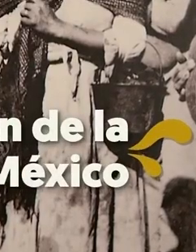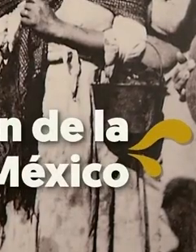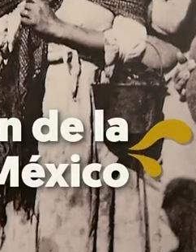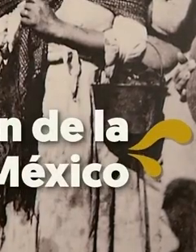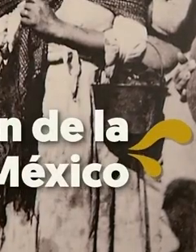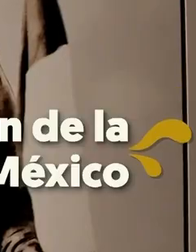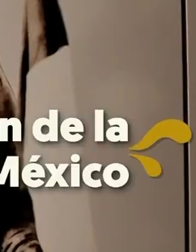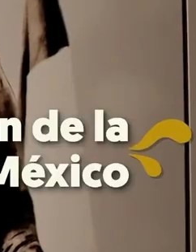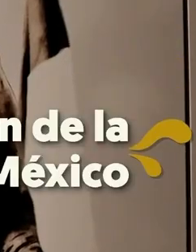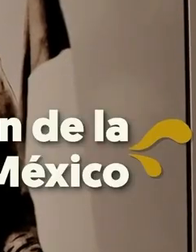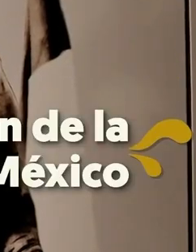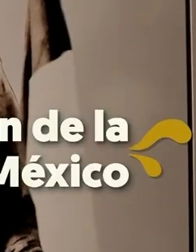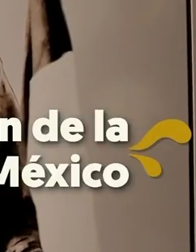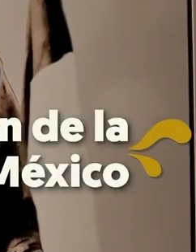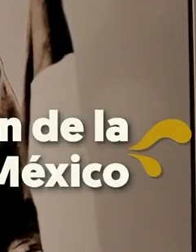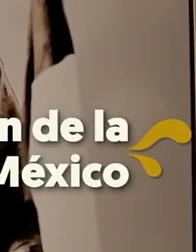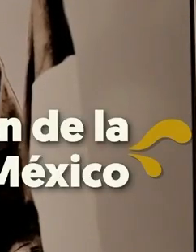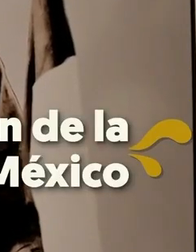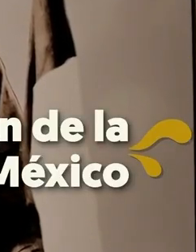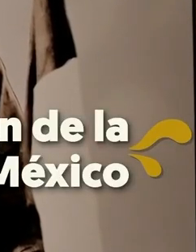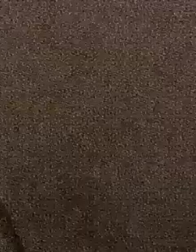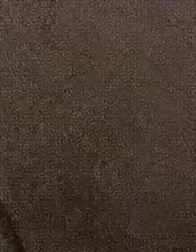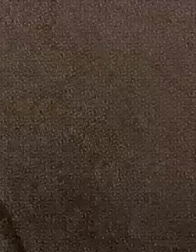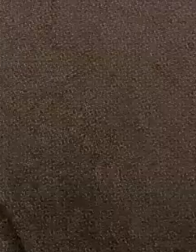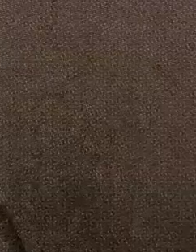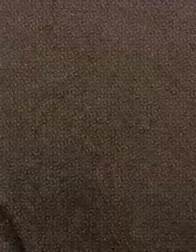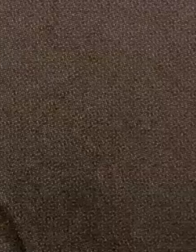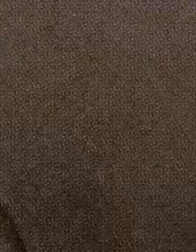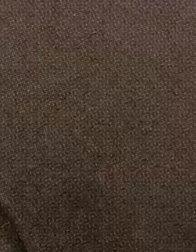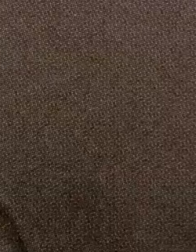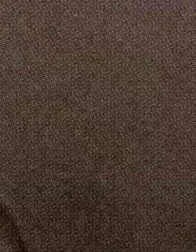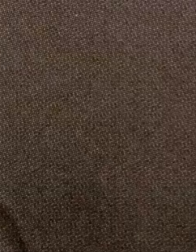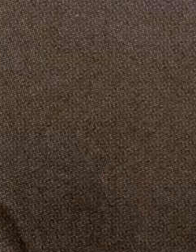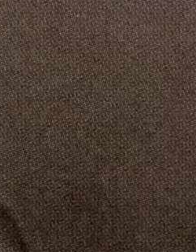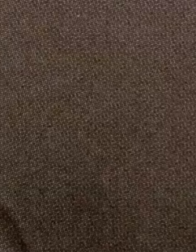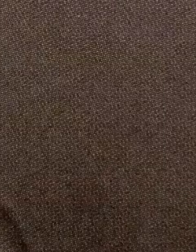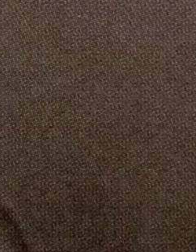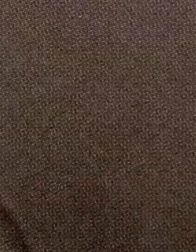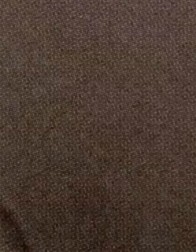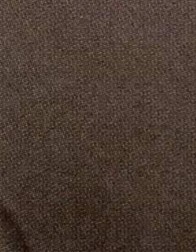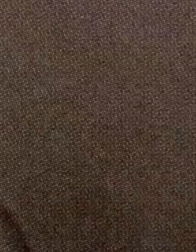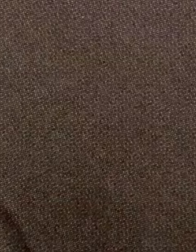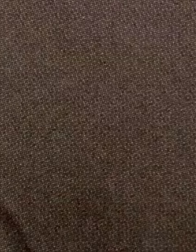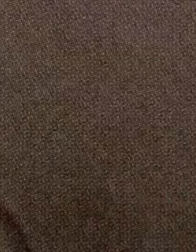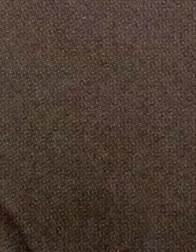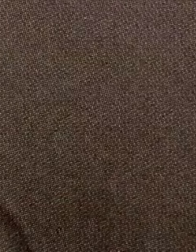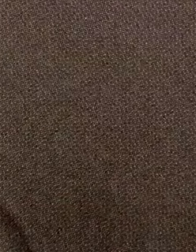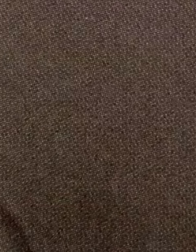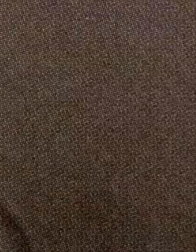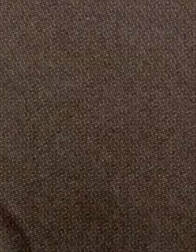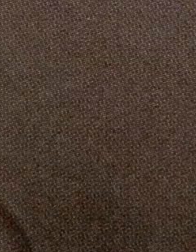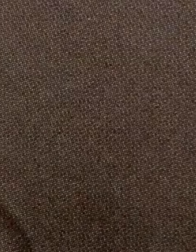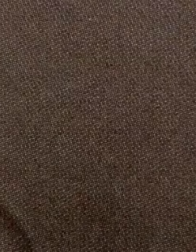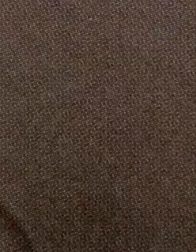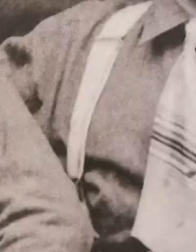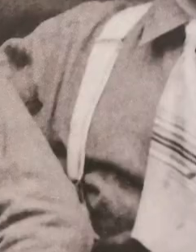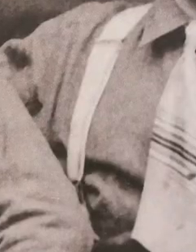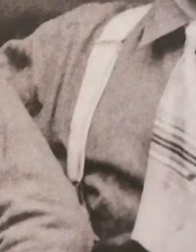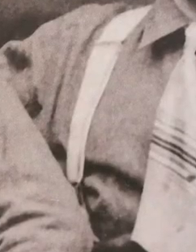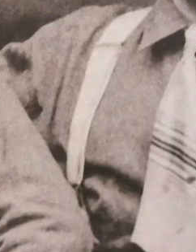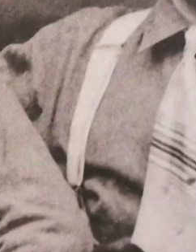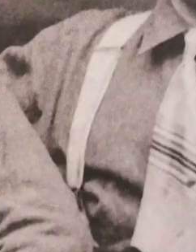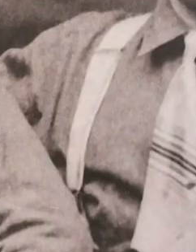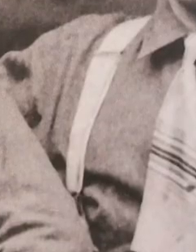transformación de la vida pública de México. Nació en Jiquilpan, Michoacán, el 21 de mayo de 1895,